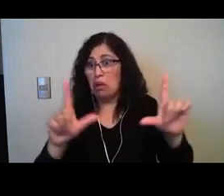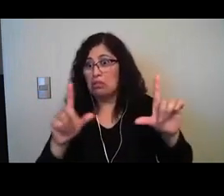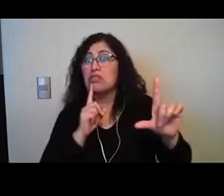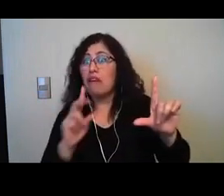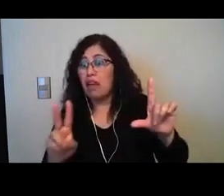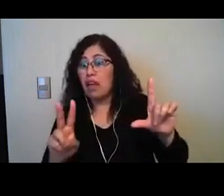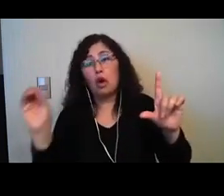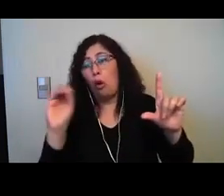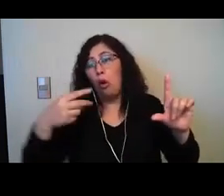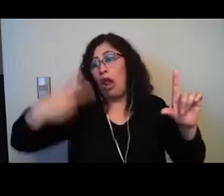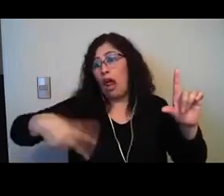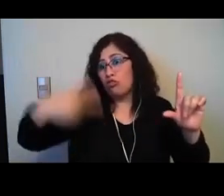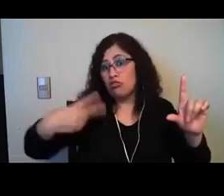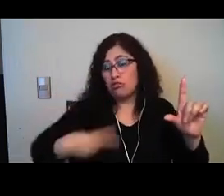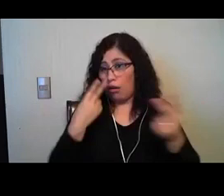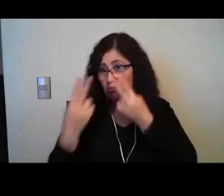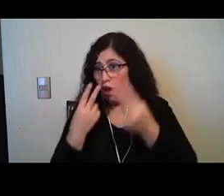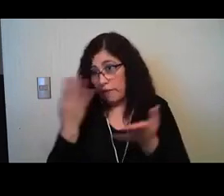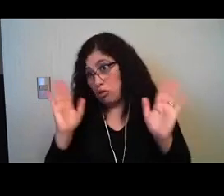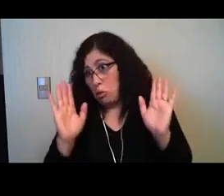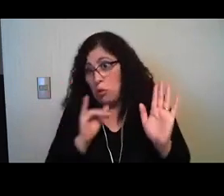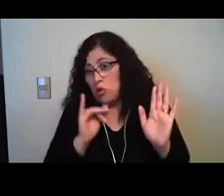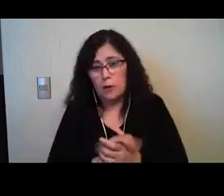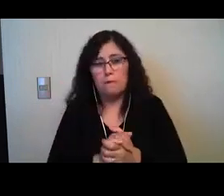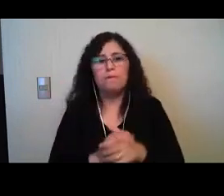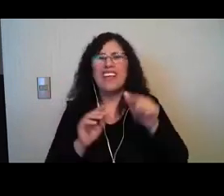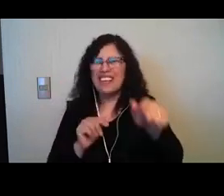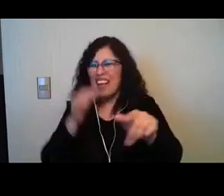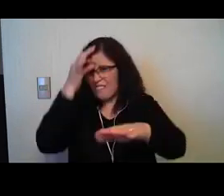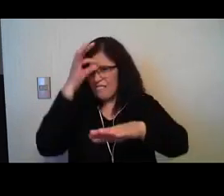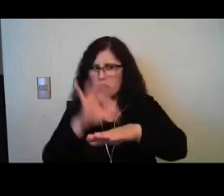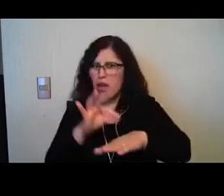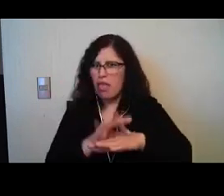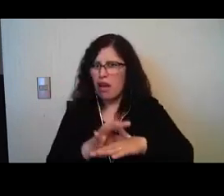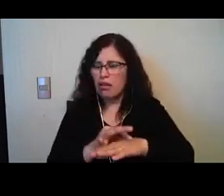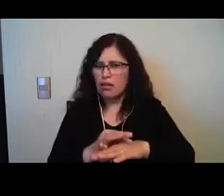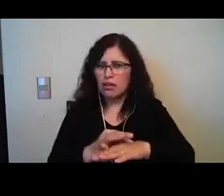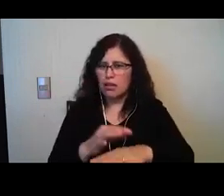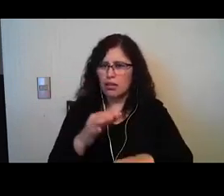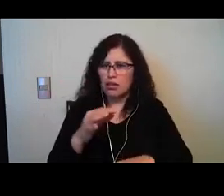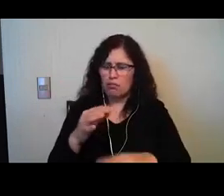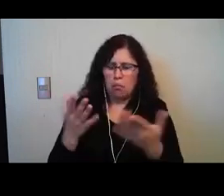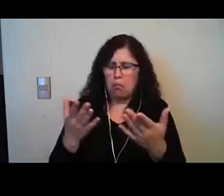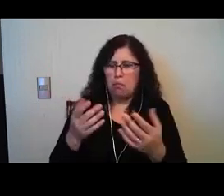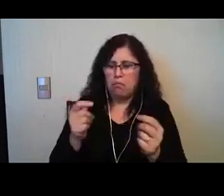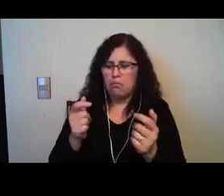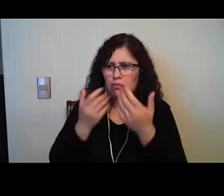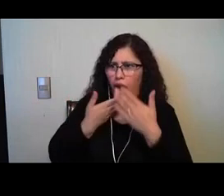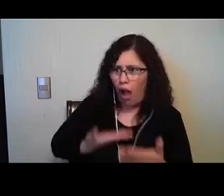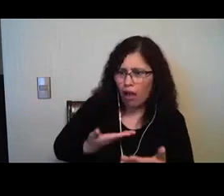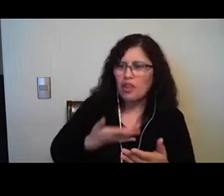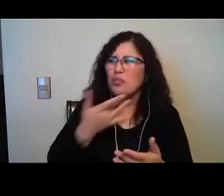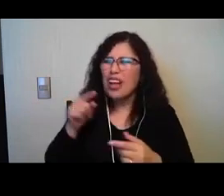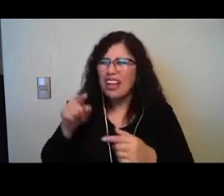una enfermedad, la verdad es que particularmente que llama mucho la atención porque es de tipo progresiva, genética, ya,